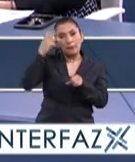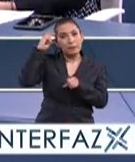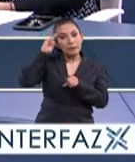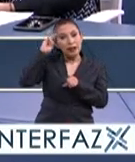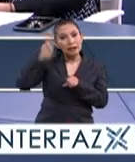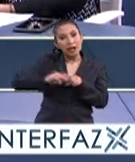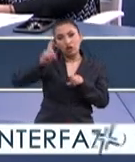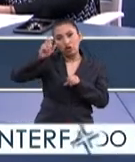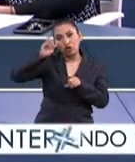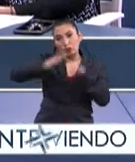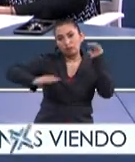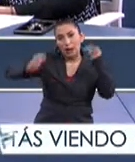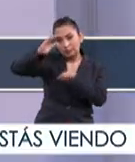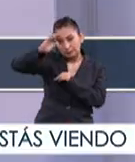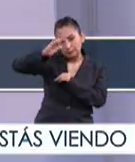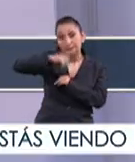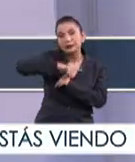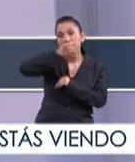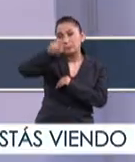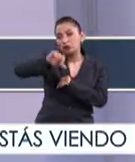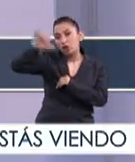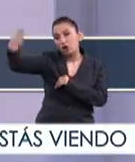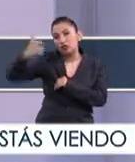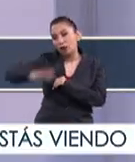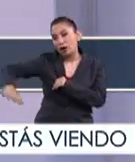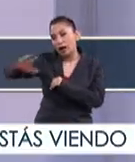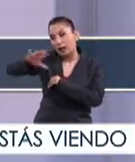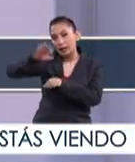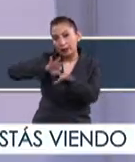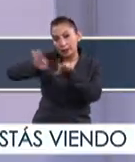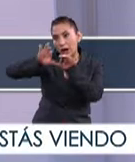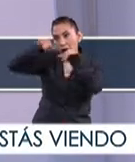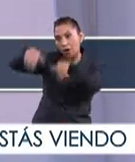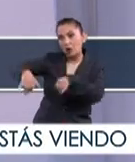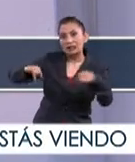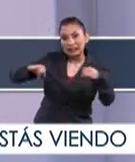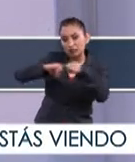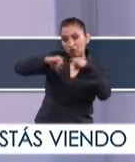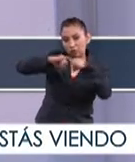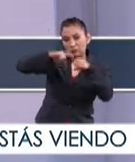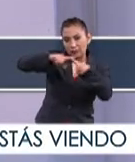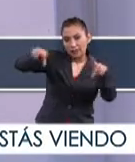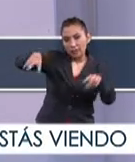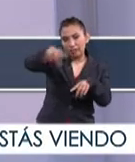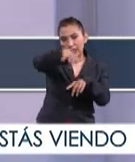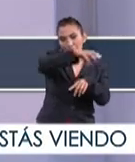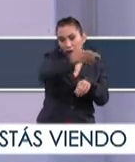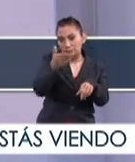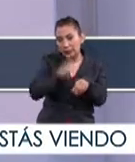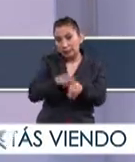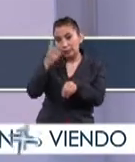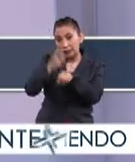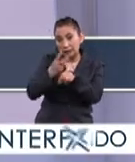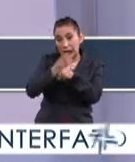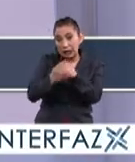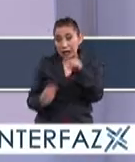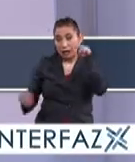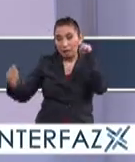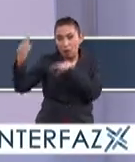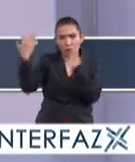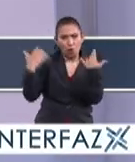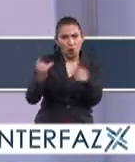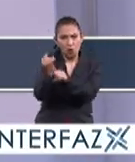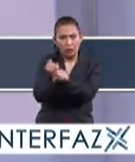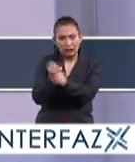y un doctorado. De ahí también tenemos los campos laborales que son institutos, hospitales de tercer nivel donde también se